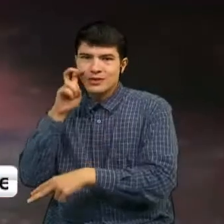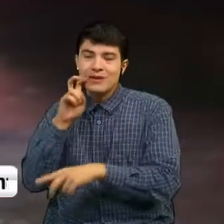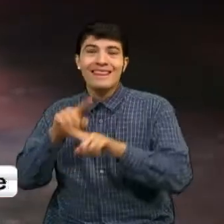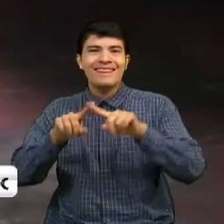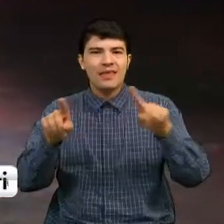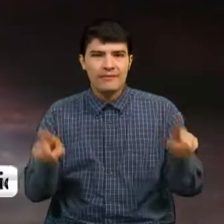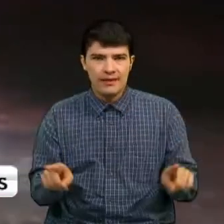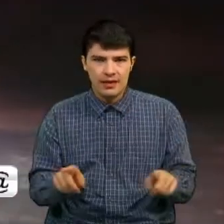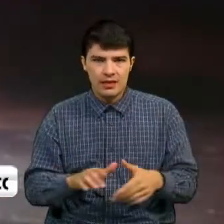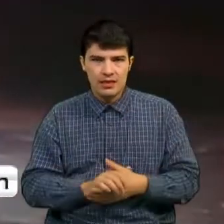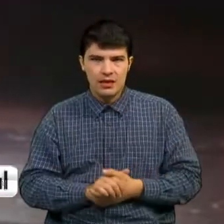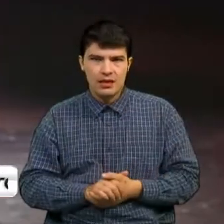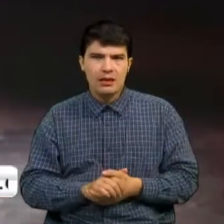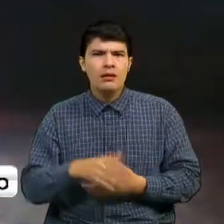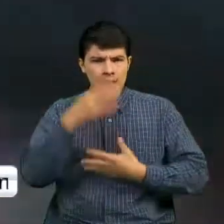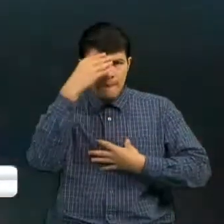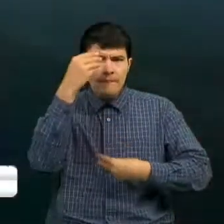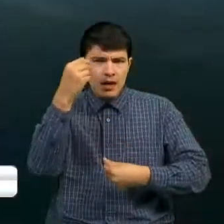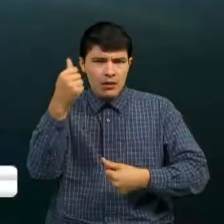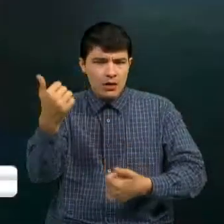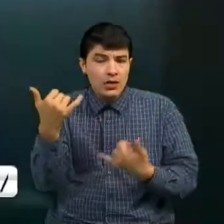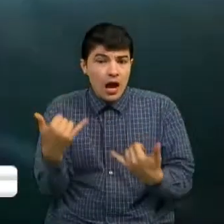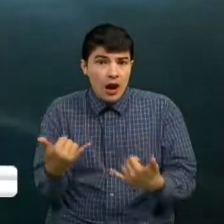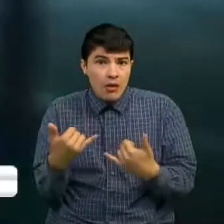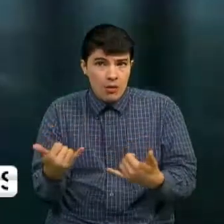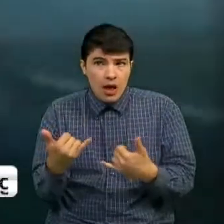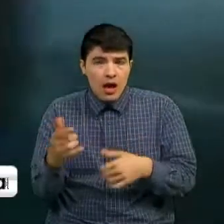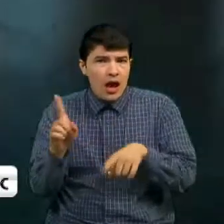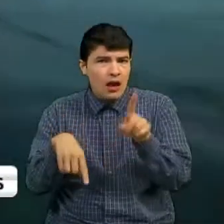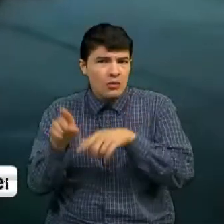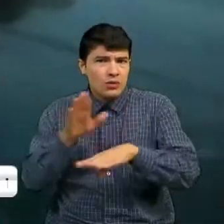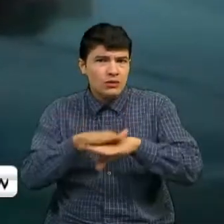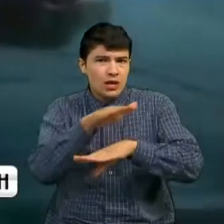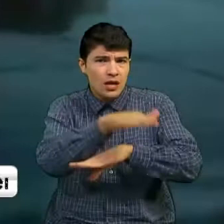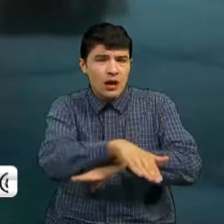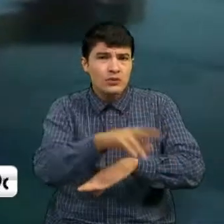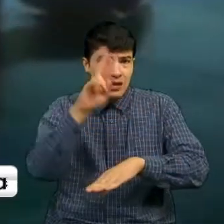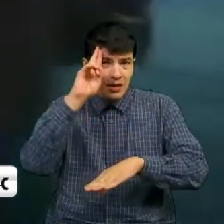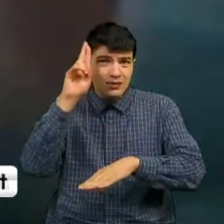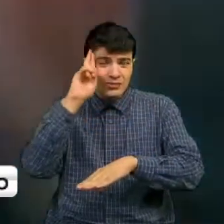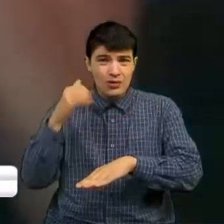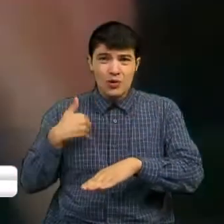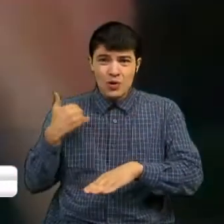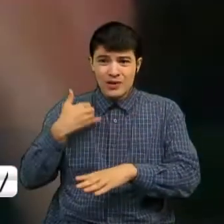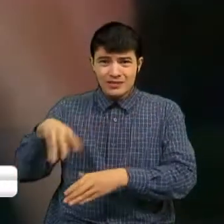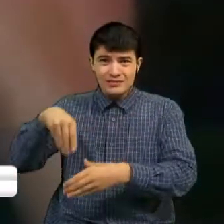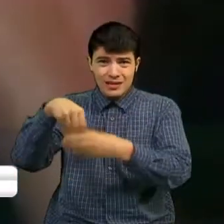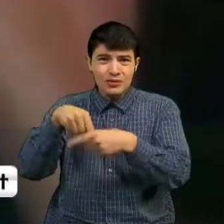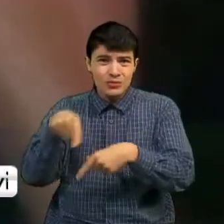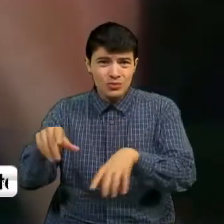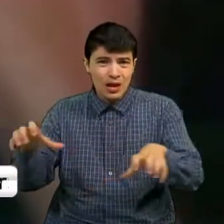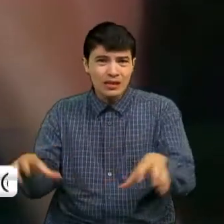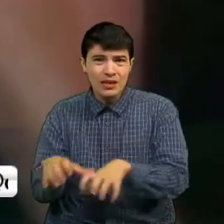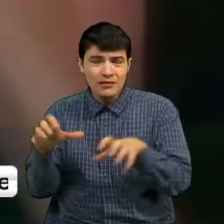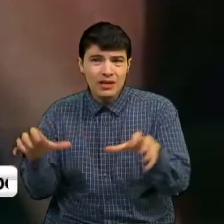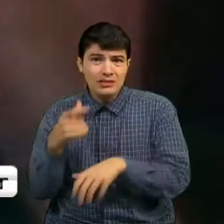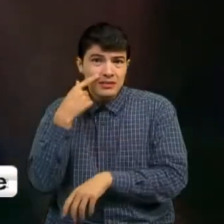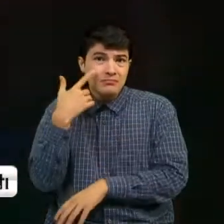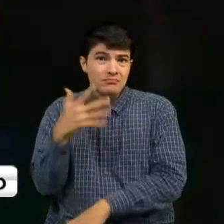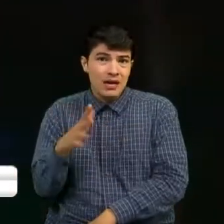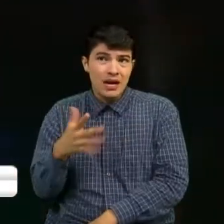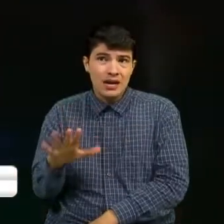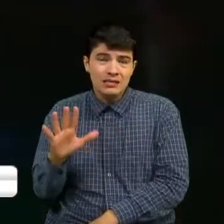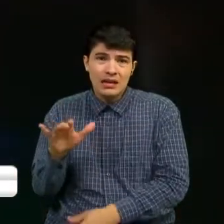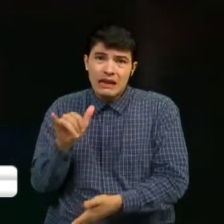aunque se habla mucho de valores por estos días, las causas y razones de menores involucrados en estas actividades parecen ser